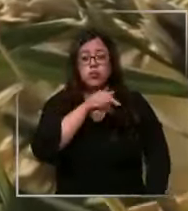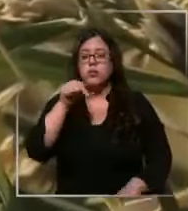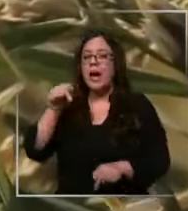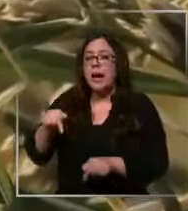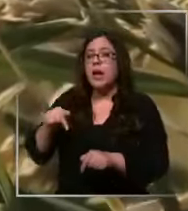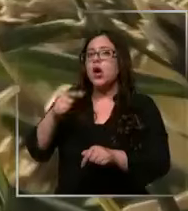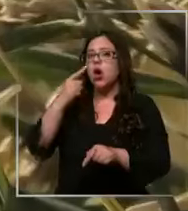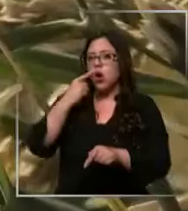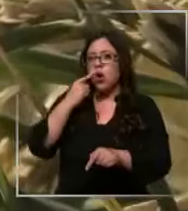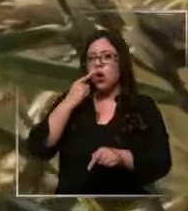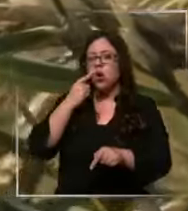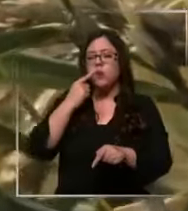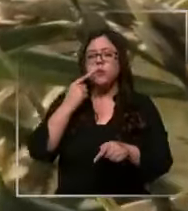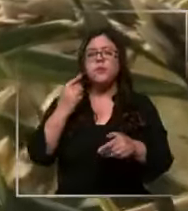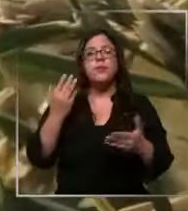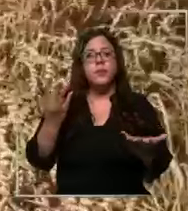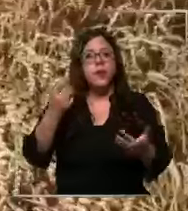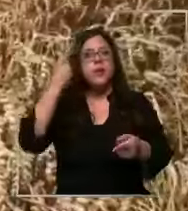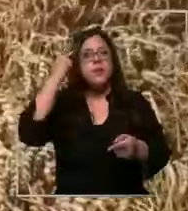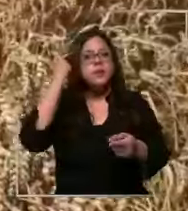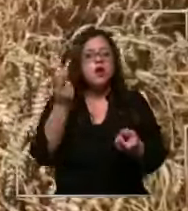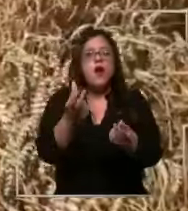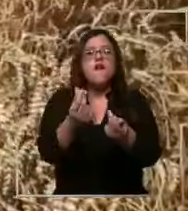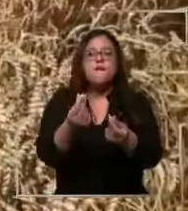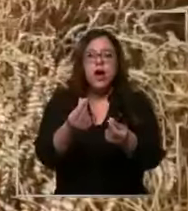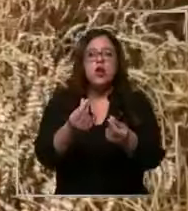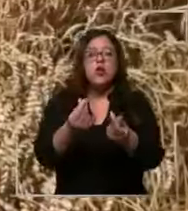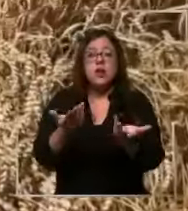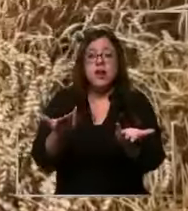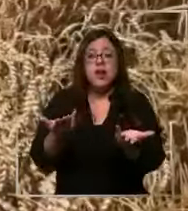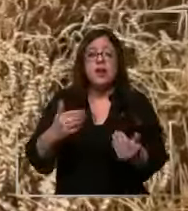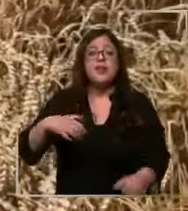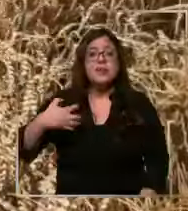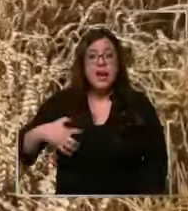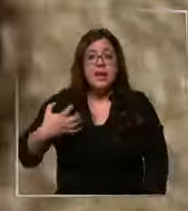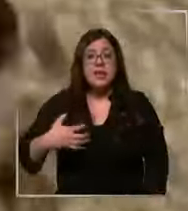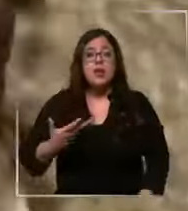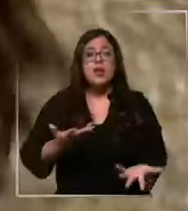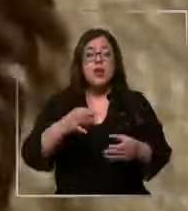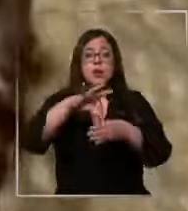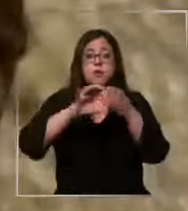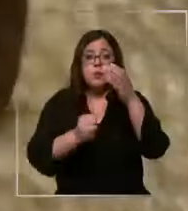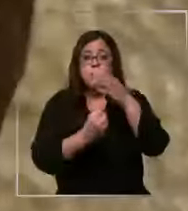se haga una idea, teniendo en cuenta el precio referencial argentino, el trigo ha caído